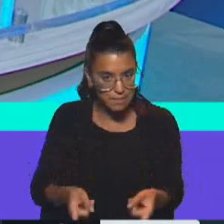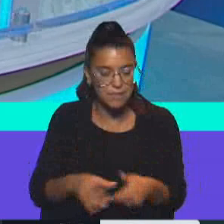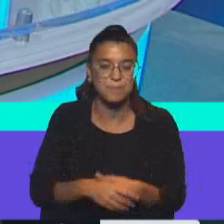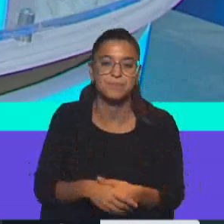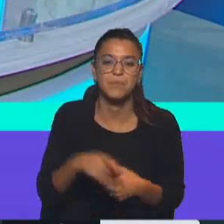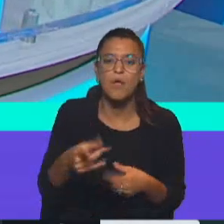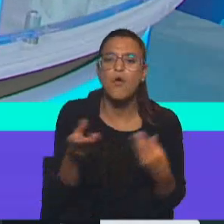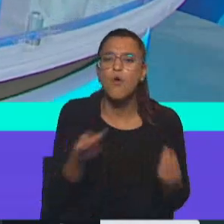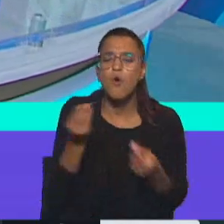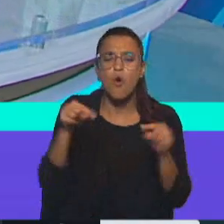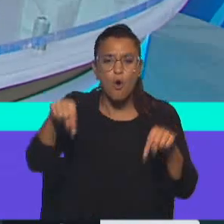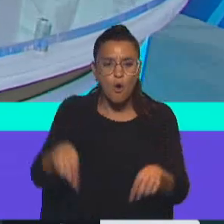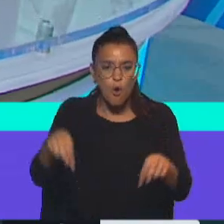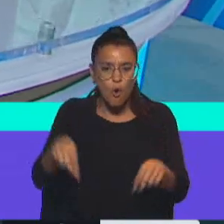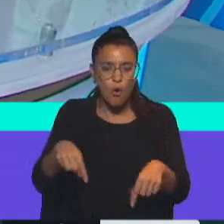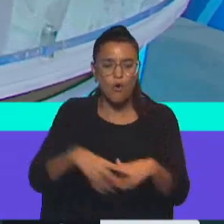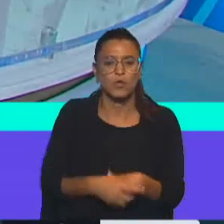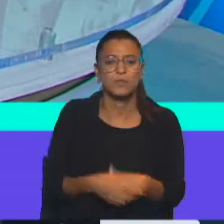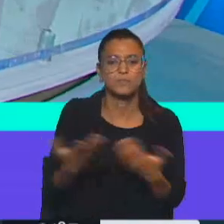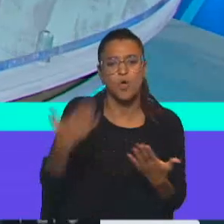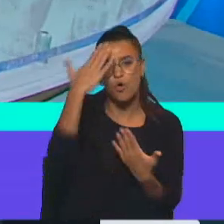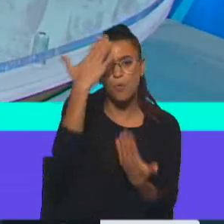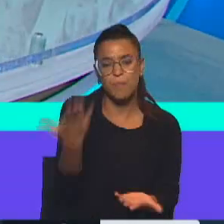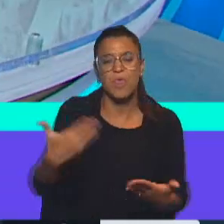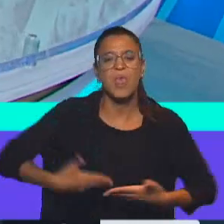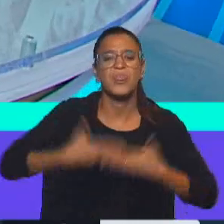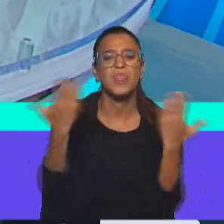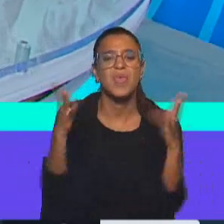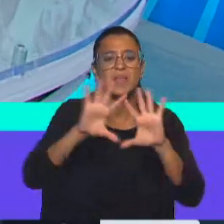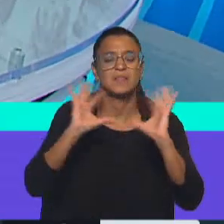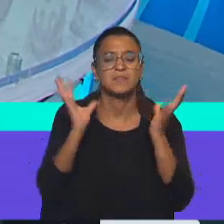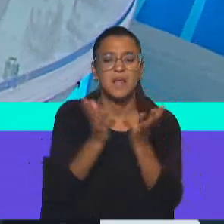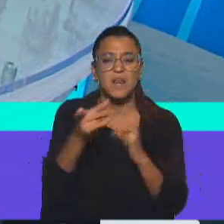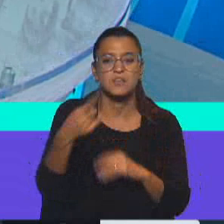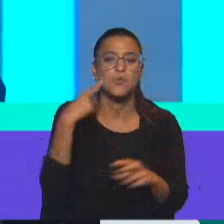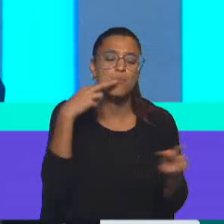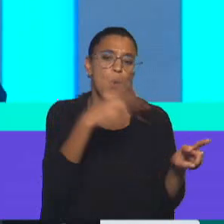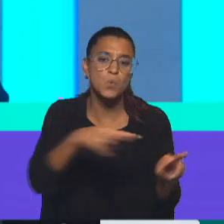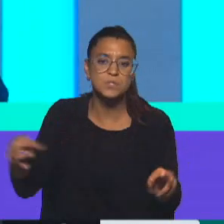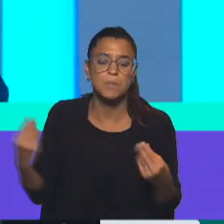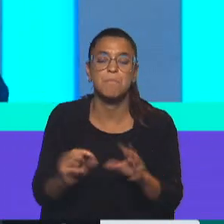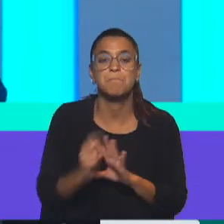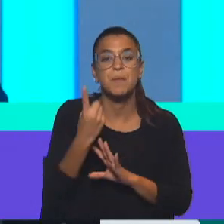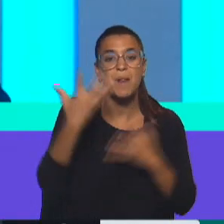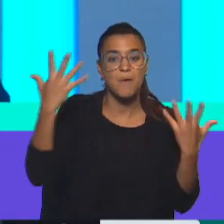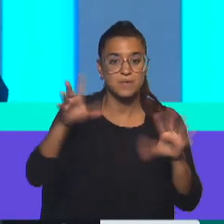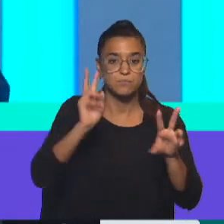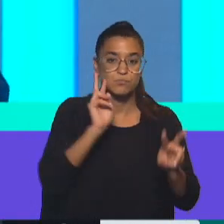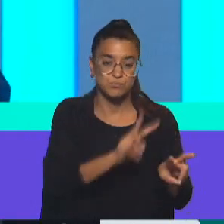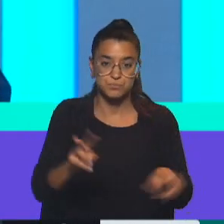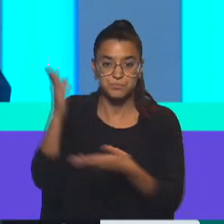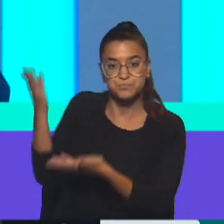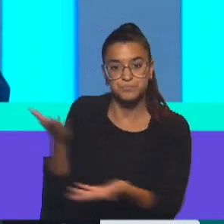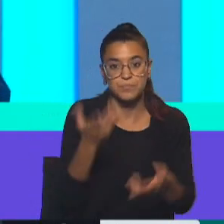Jonathan, ¿cómo será hoy particularmente la conmemoración de este Día Internacional en el Museo del Holocausto? Bueno, por primera vez el museo hospedará